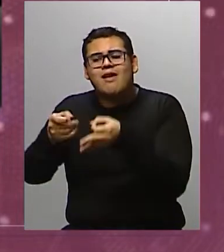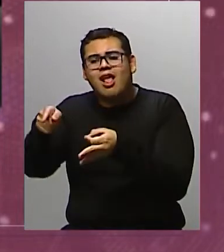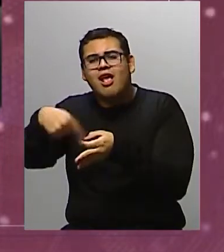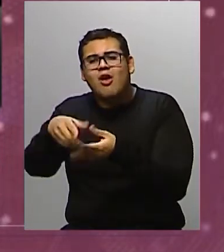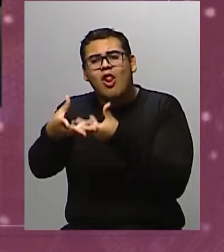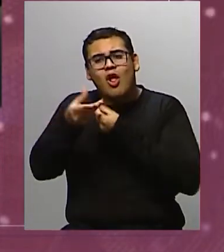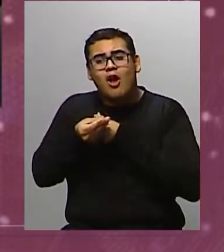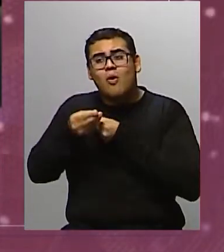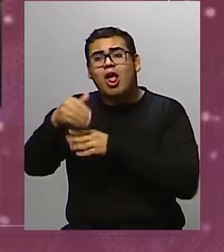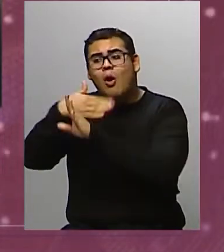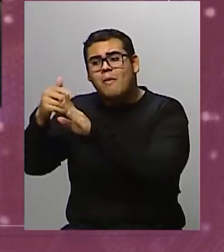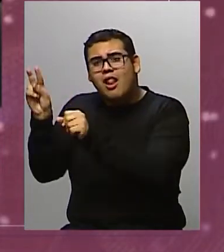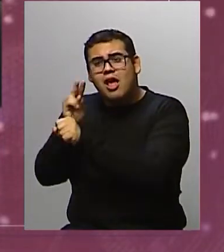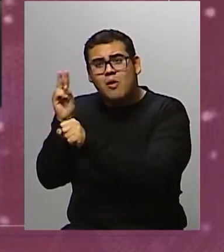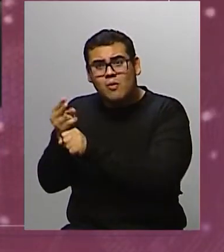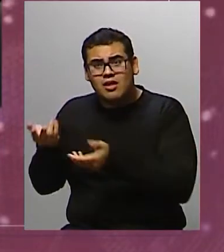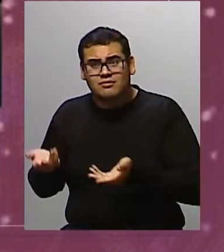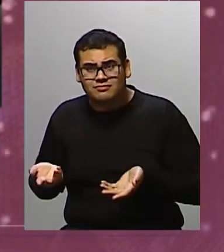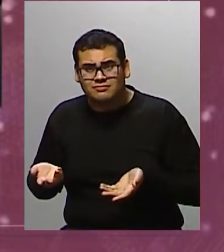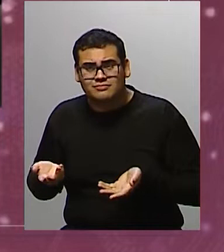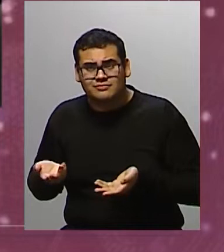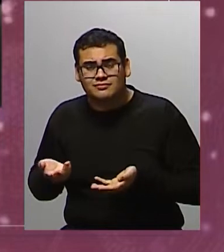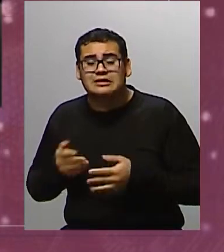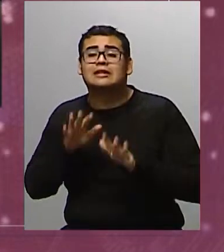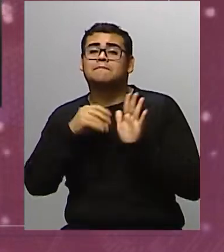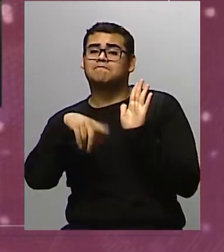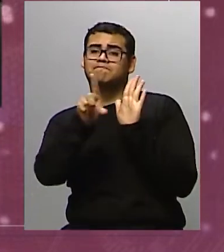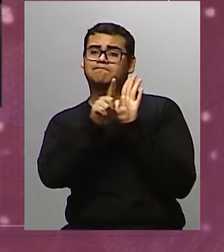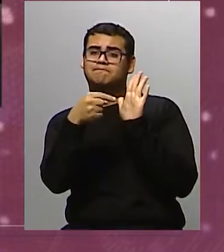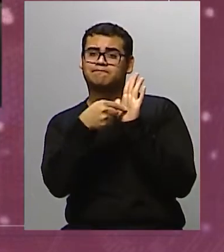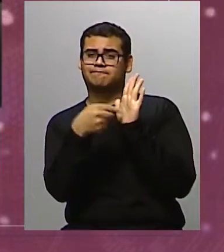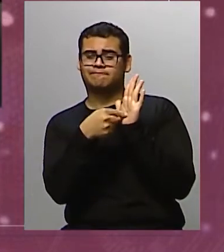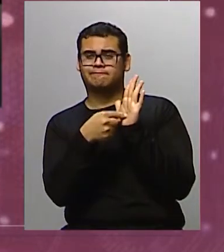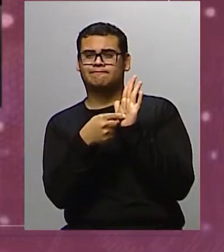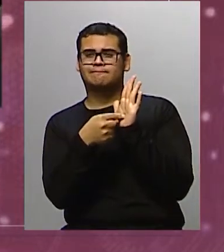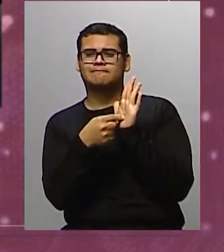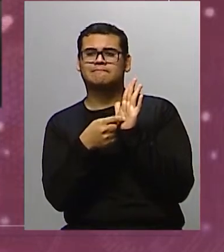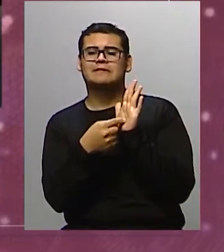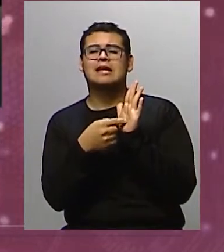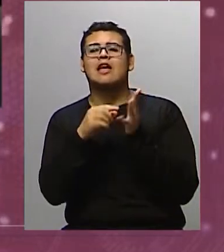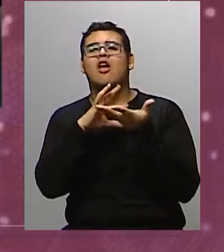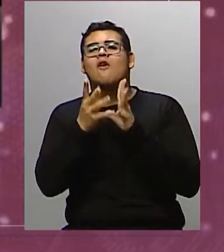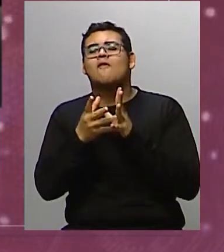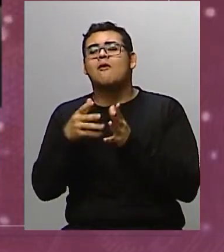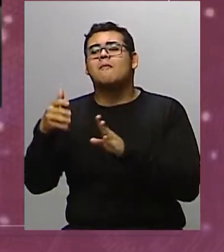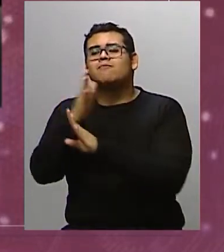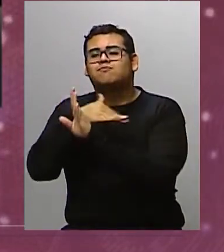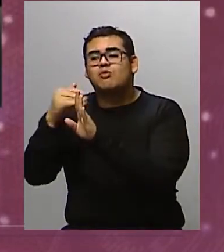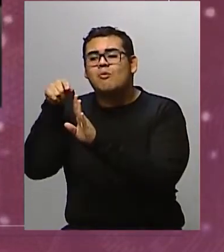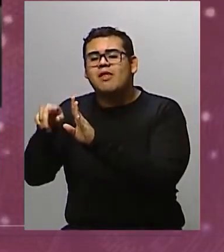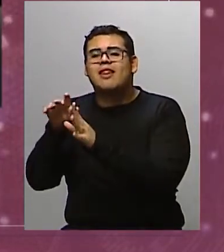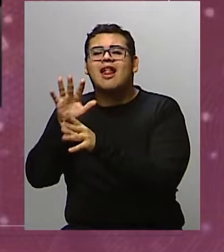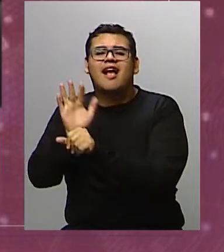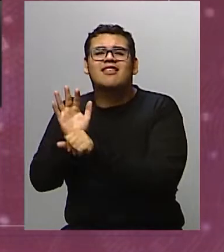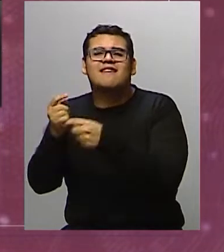humedales? Sí, en la medida que esa ley los pueda definir y los pueda poner en